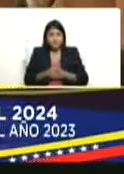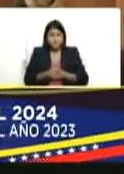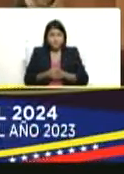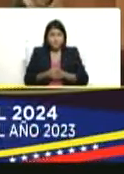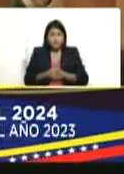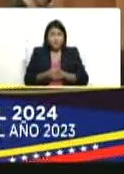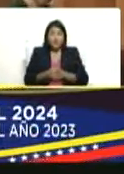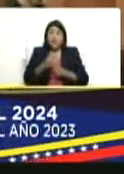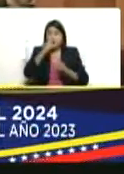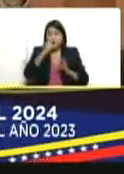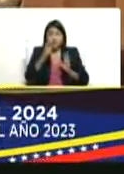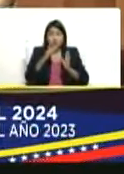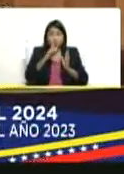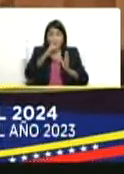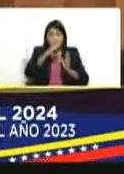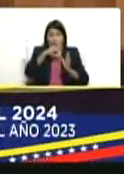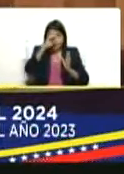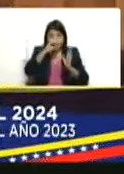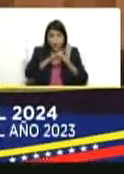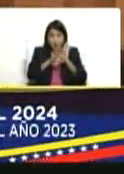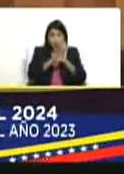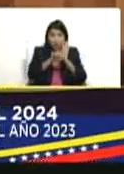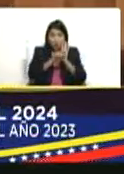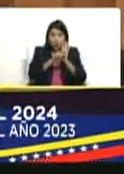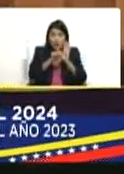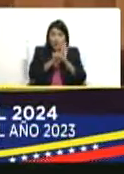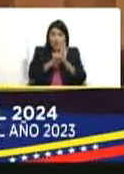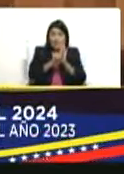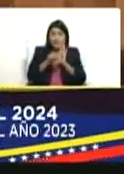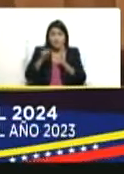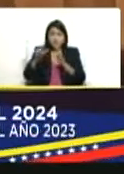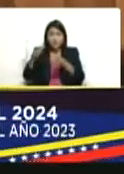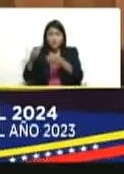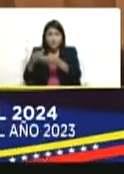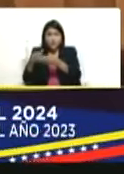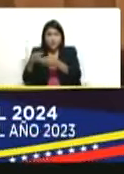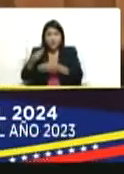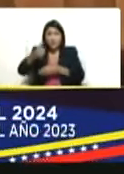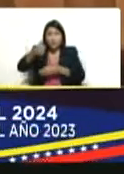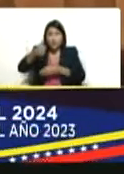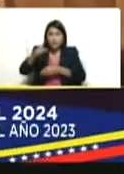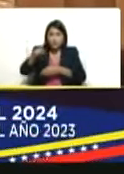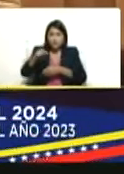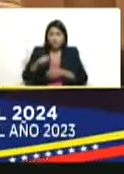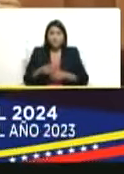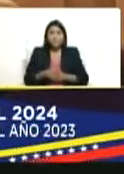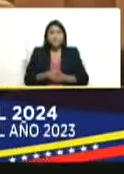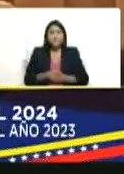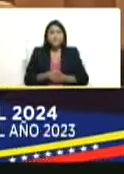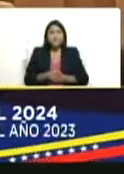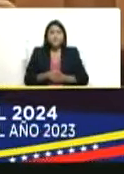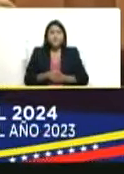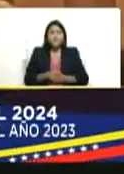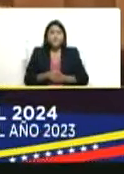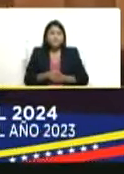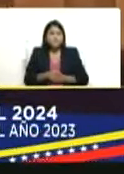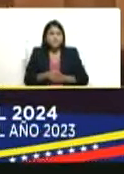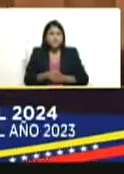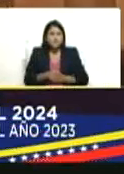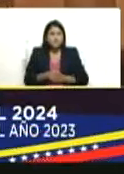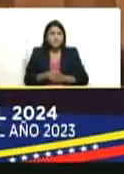la Constitución y la ley, la llamada Plataforma Unitaria de Venezuela, la